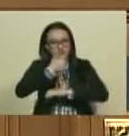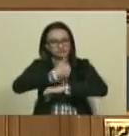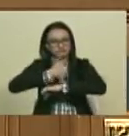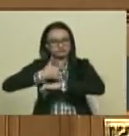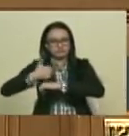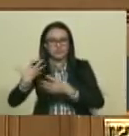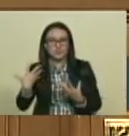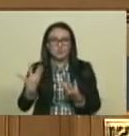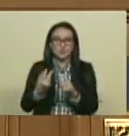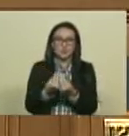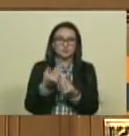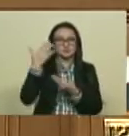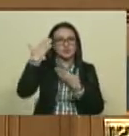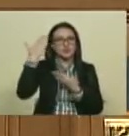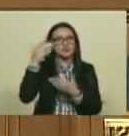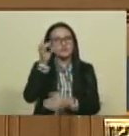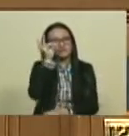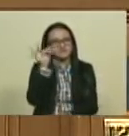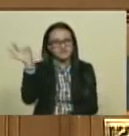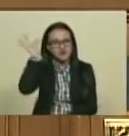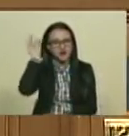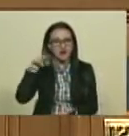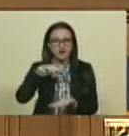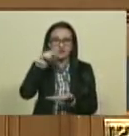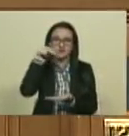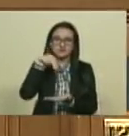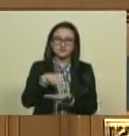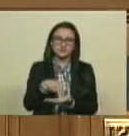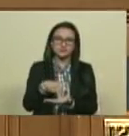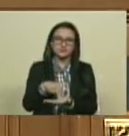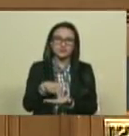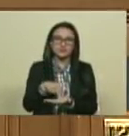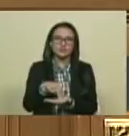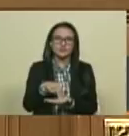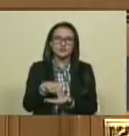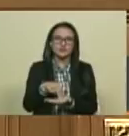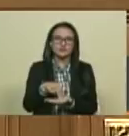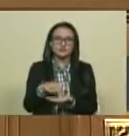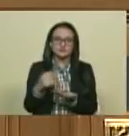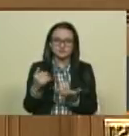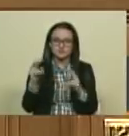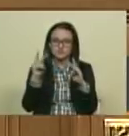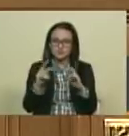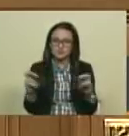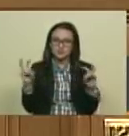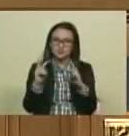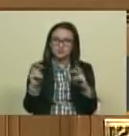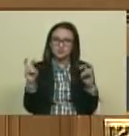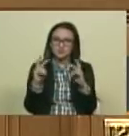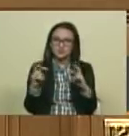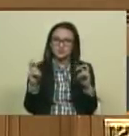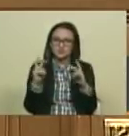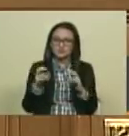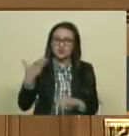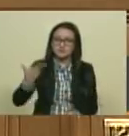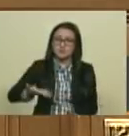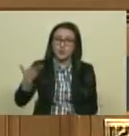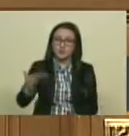acompaña, a los fiscales nacionales que han llevado a cabo varios de los casos